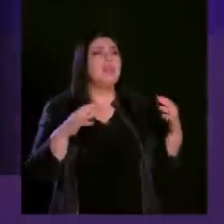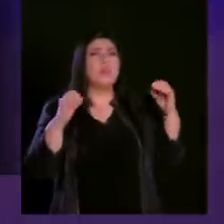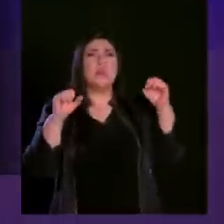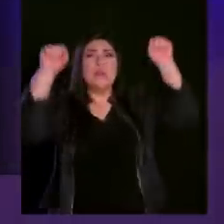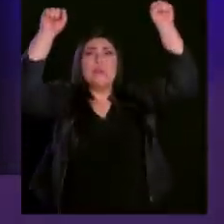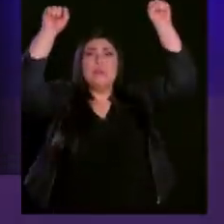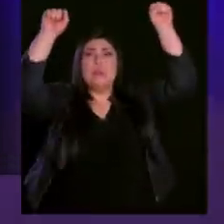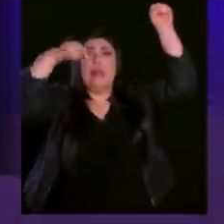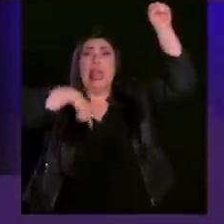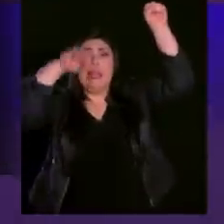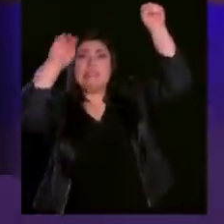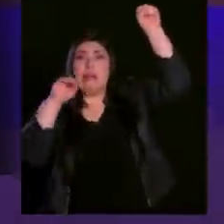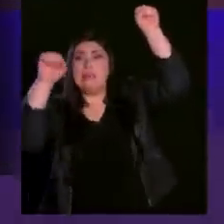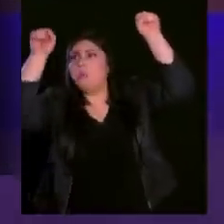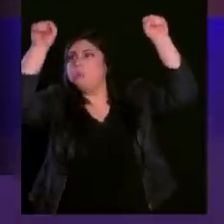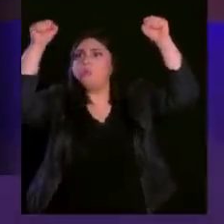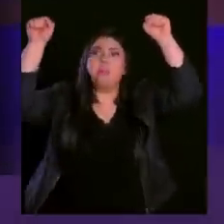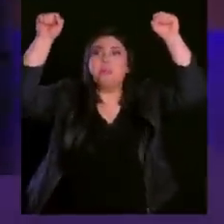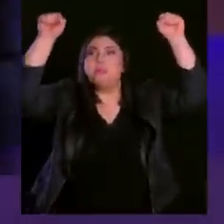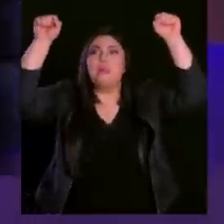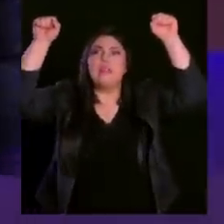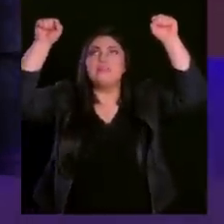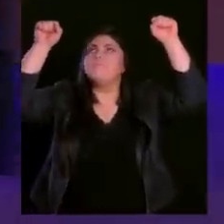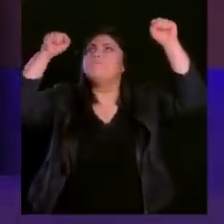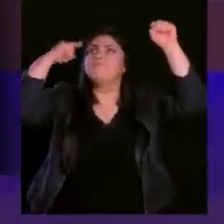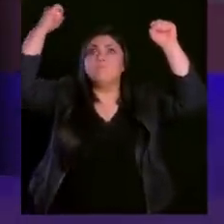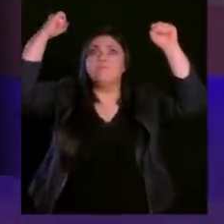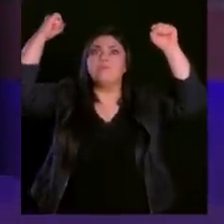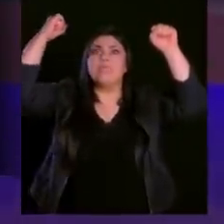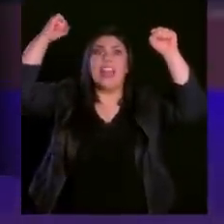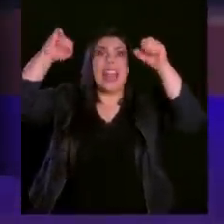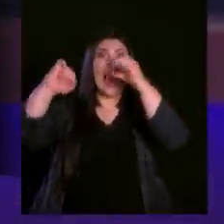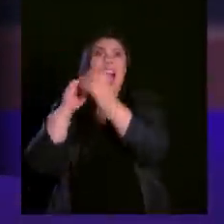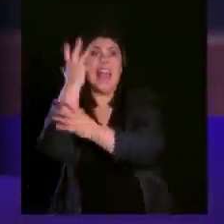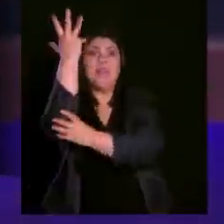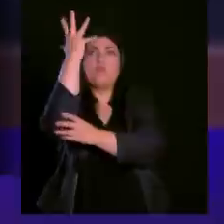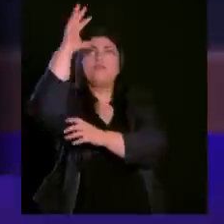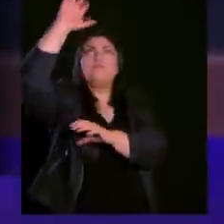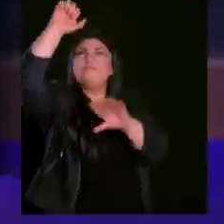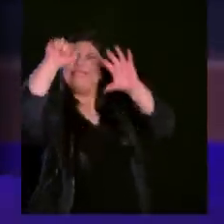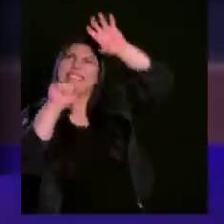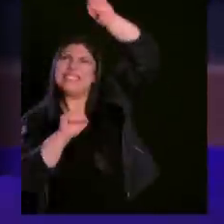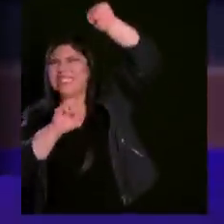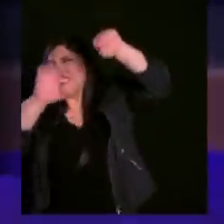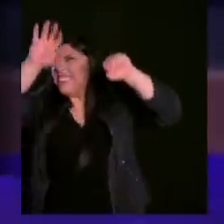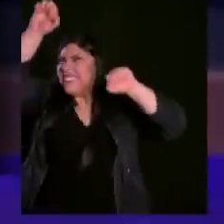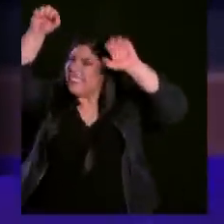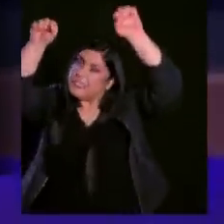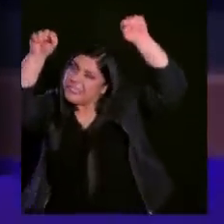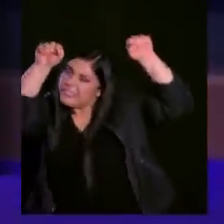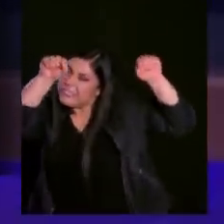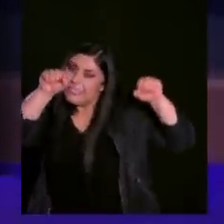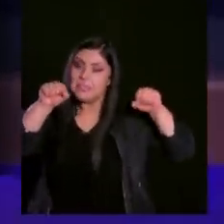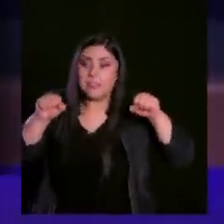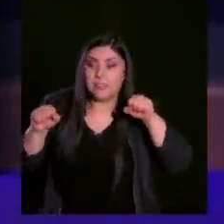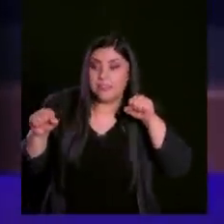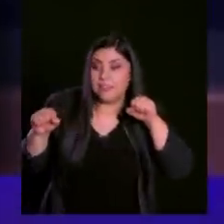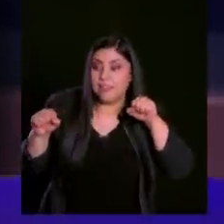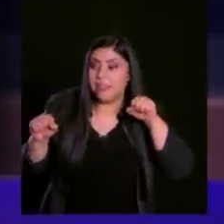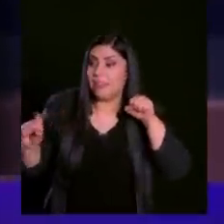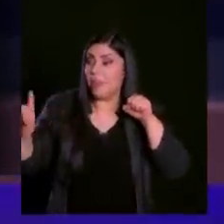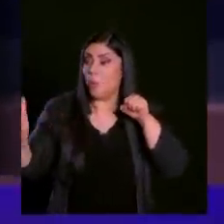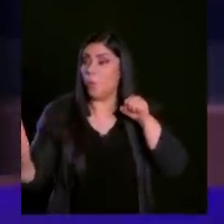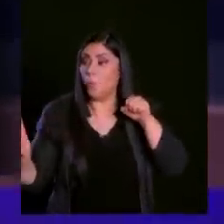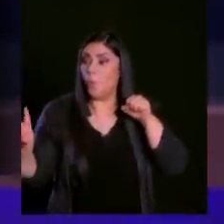date prisa desciende porque hoy es necesario que poseen yo en tu casa entonces él descendió a prisa y le recibió